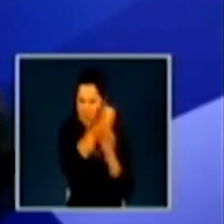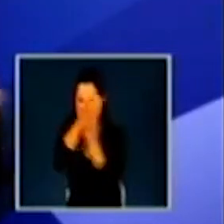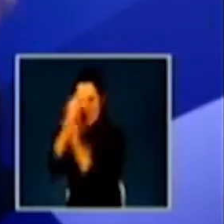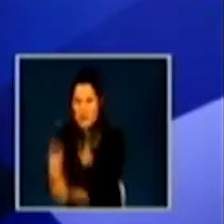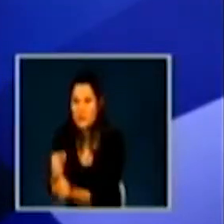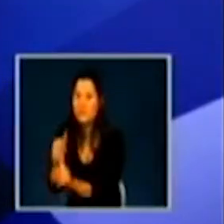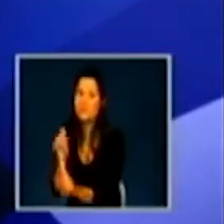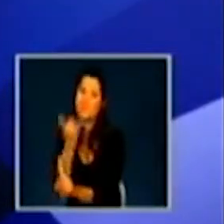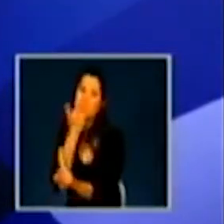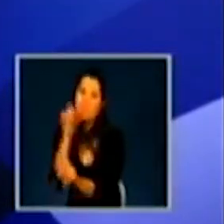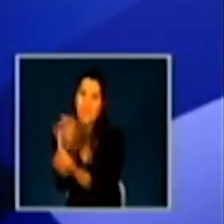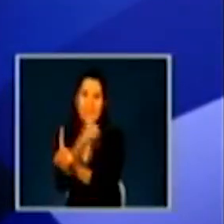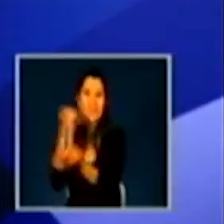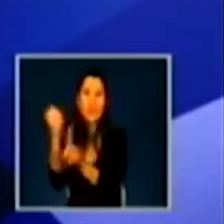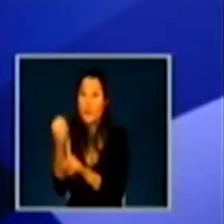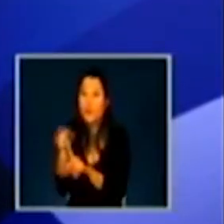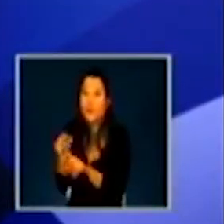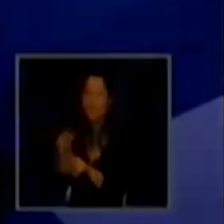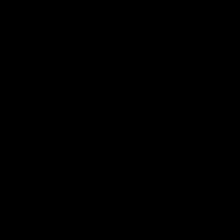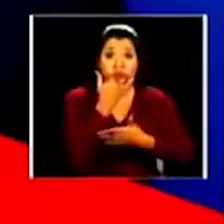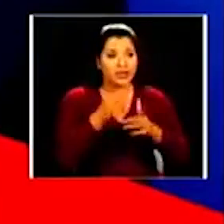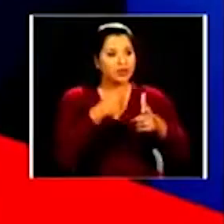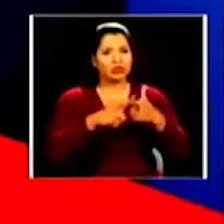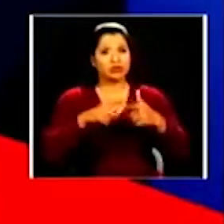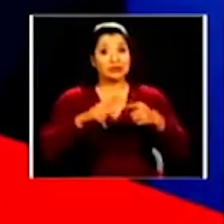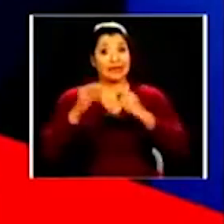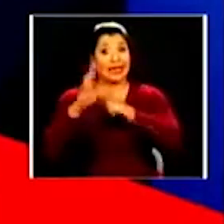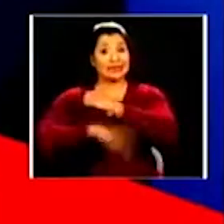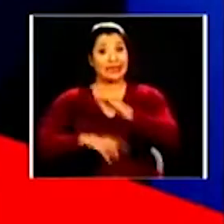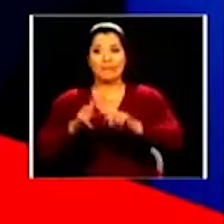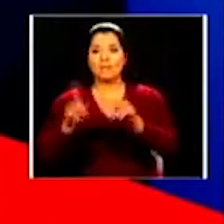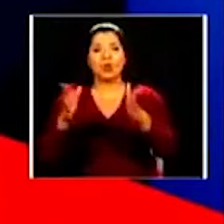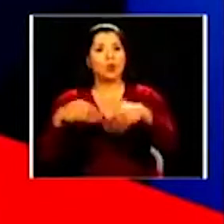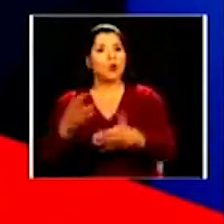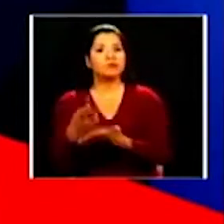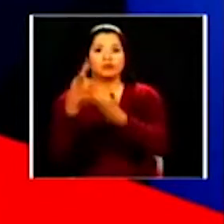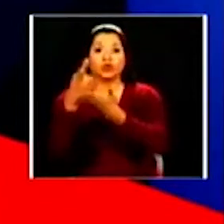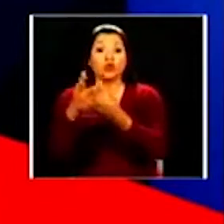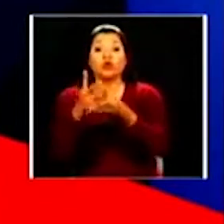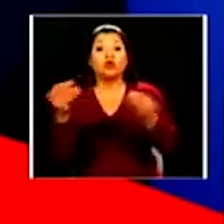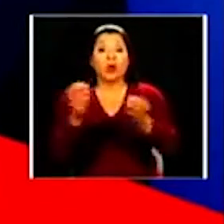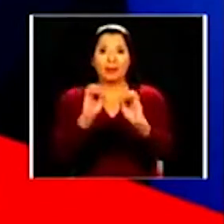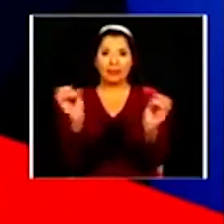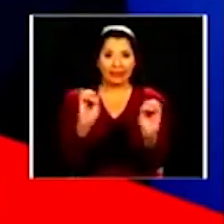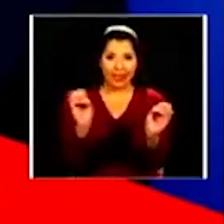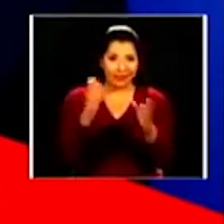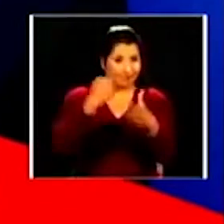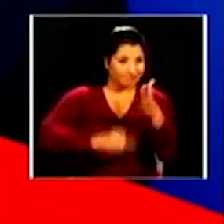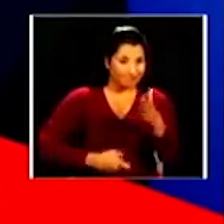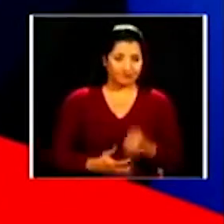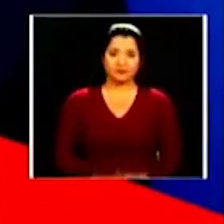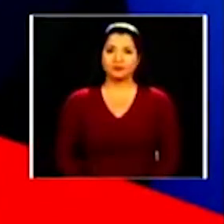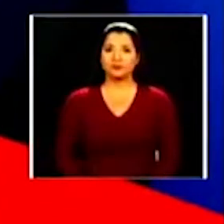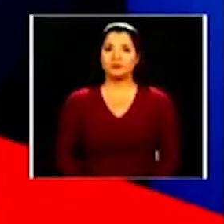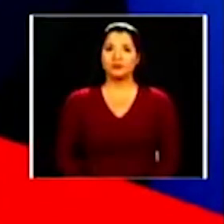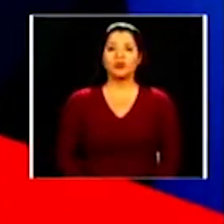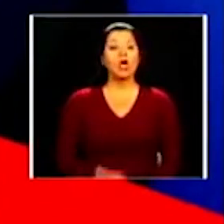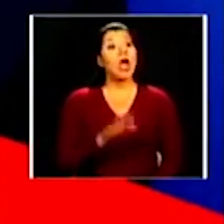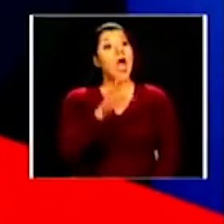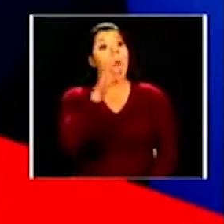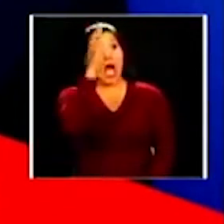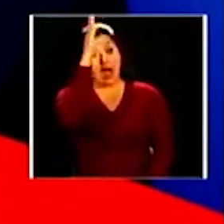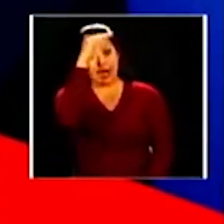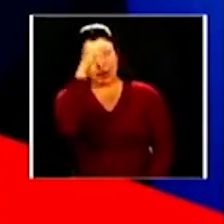nada más, no resuelve nada. Don Carlos, menciona usted una serie de medidas muy importantes, entre